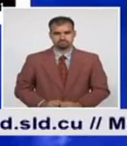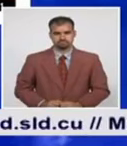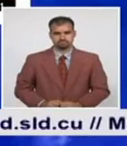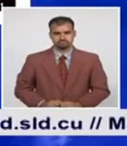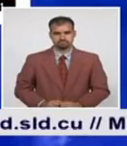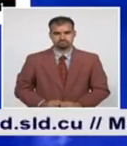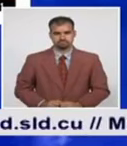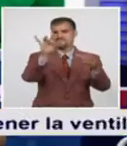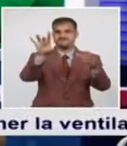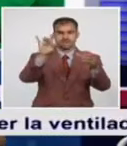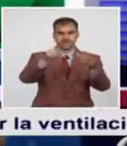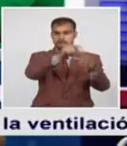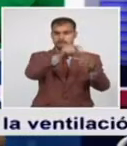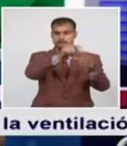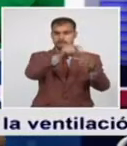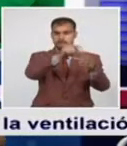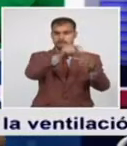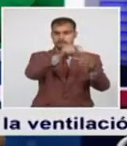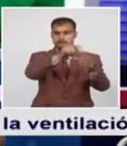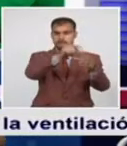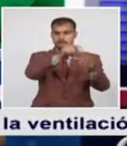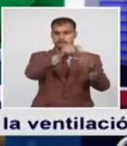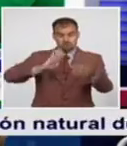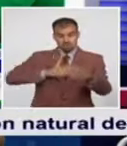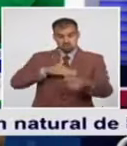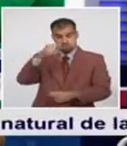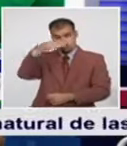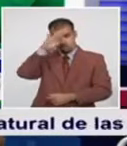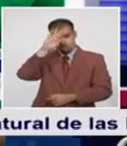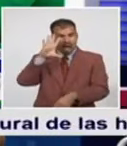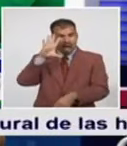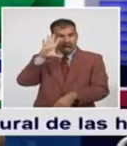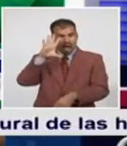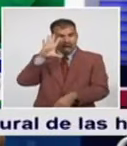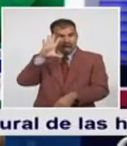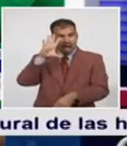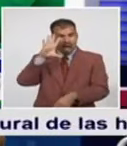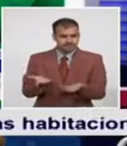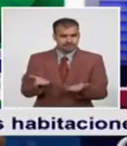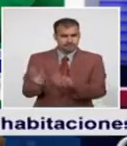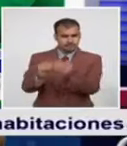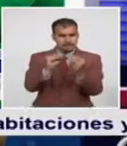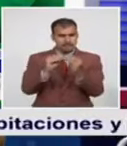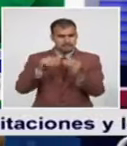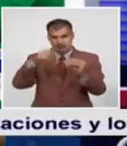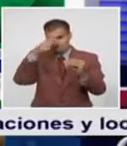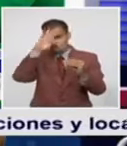diagnosticados, transmisión autóctona predominante de nuestro territorio,